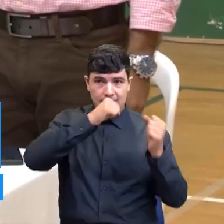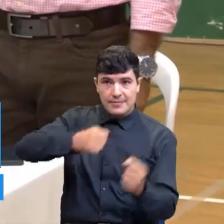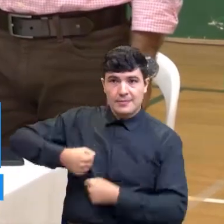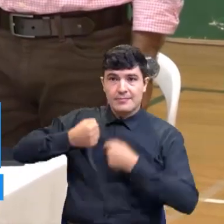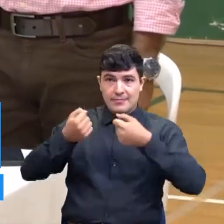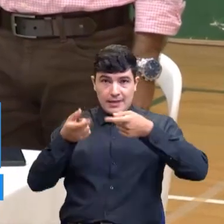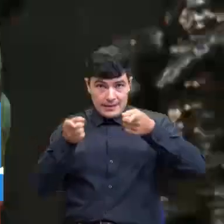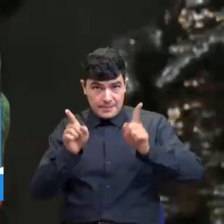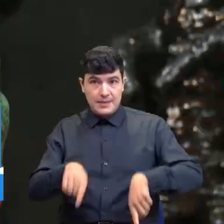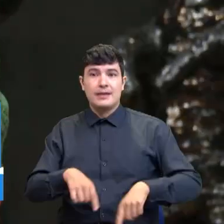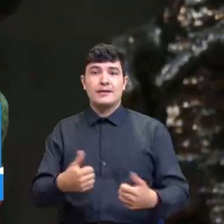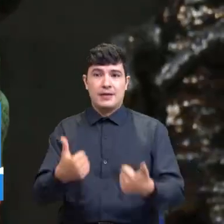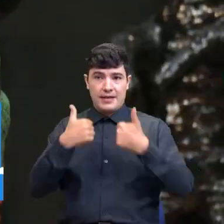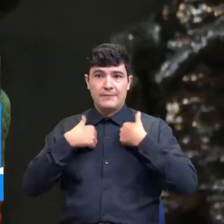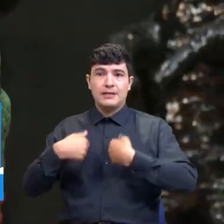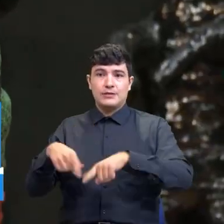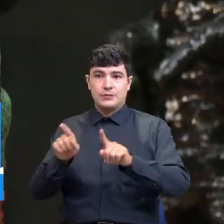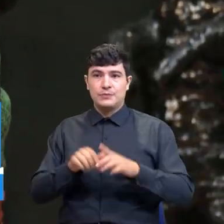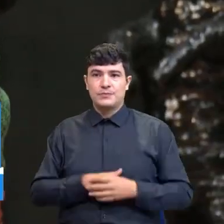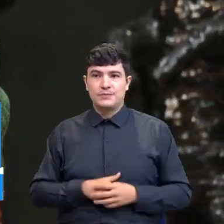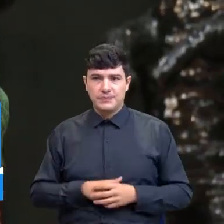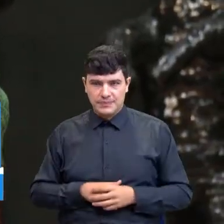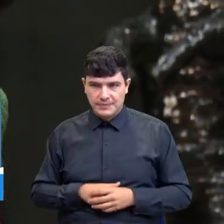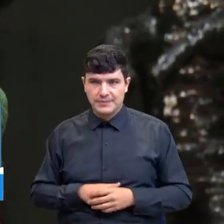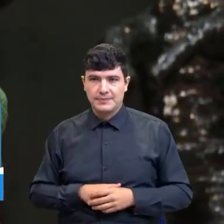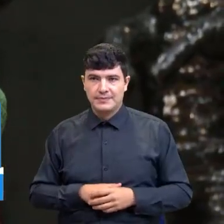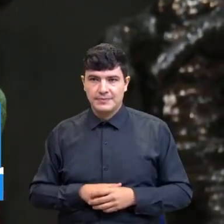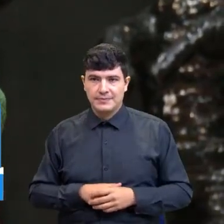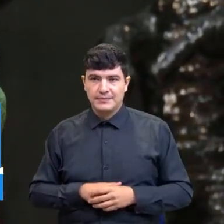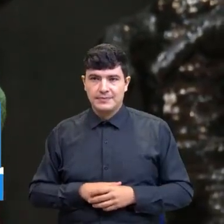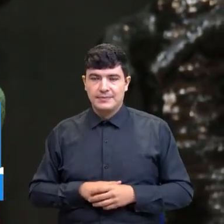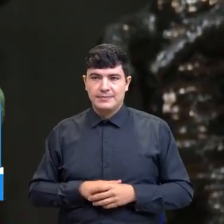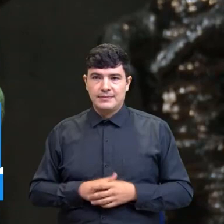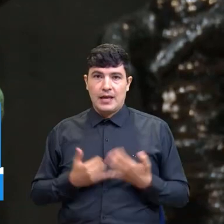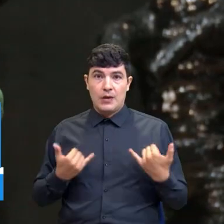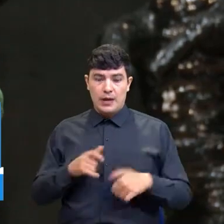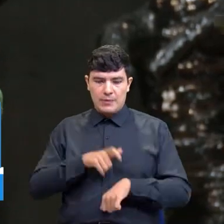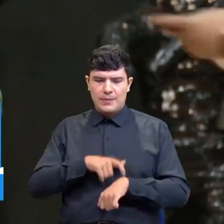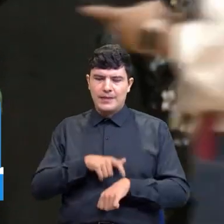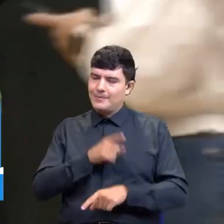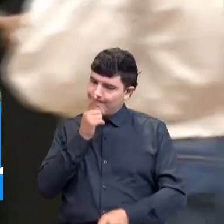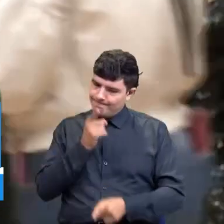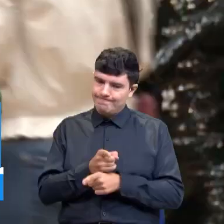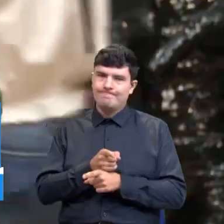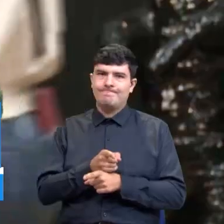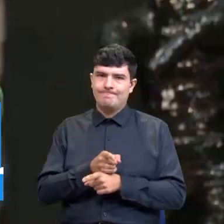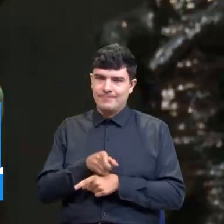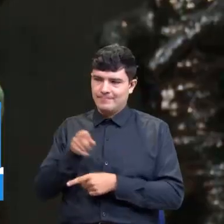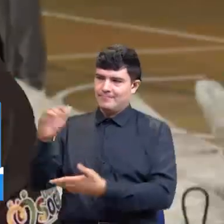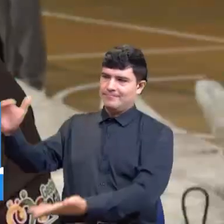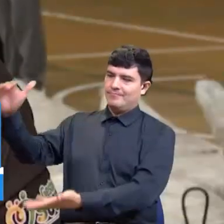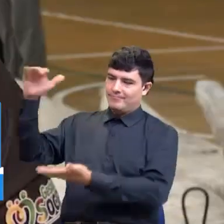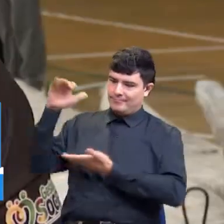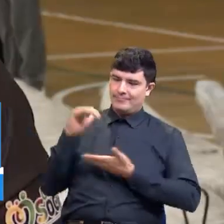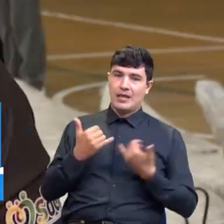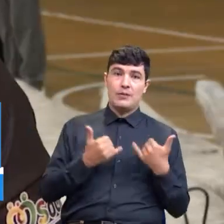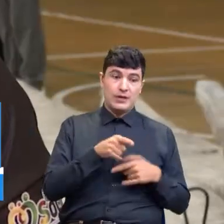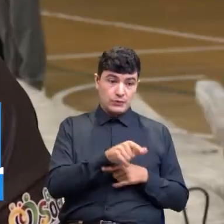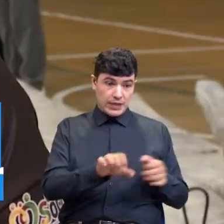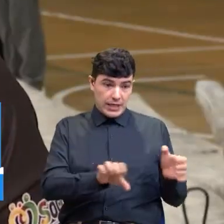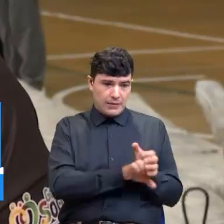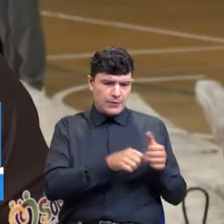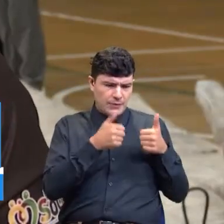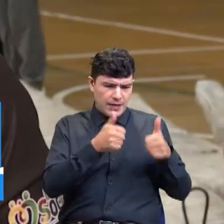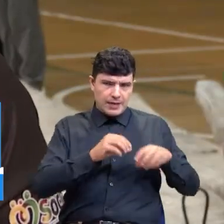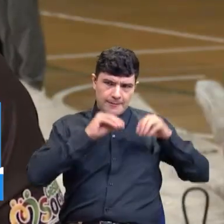verá beneficiado en sus categorías base. La implementación llega en el momento adecuado. Tenemos un buen equipo en las categorías inferiores